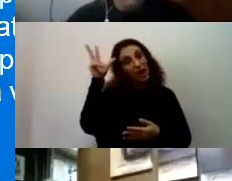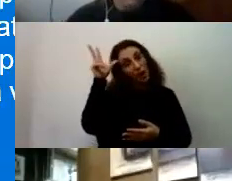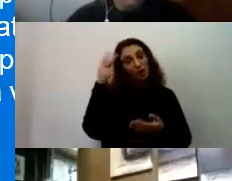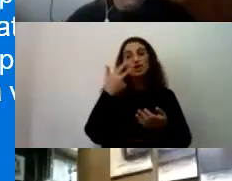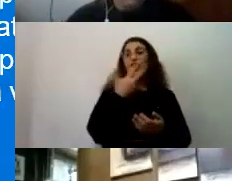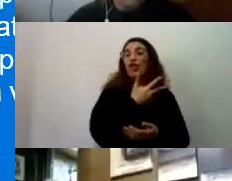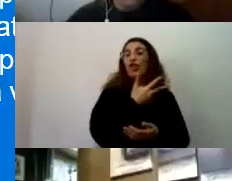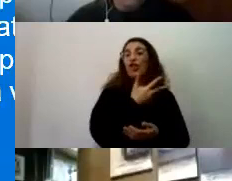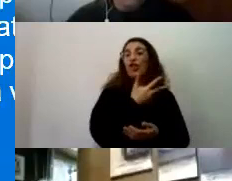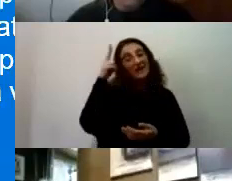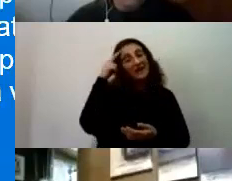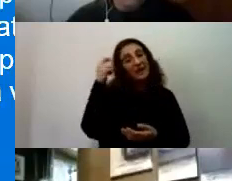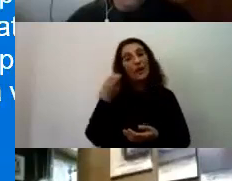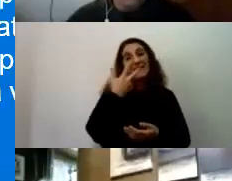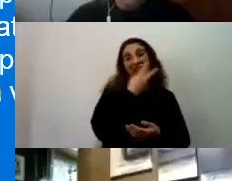329-1301, 330,